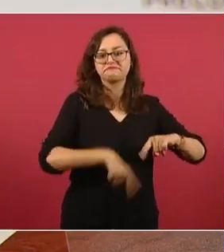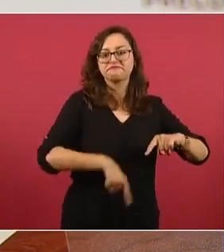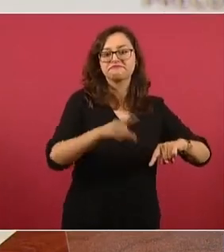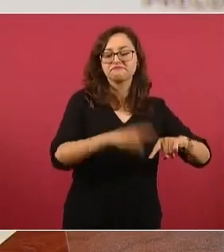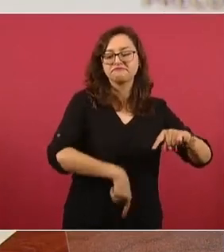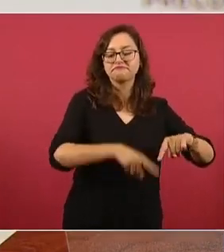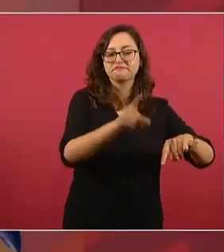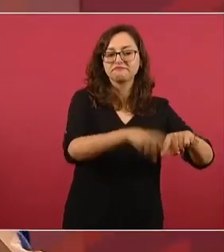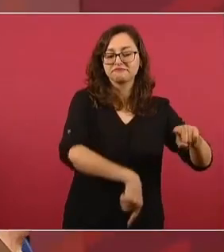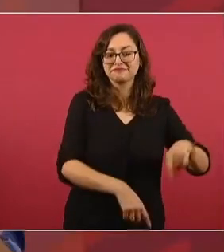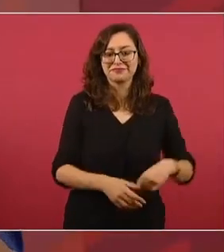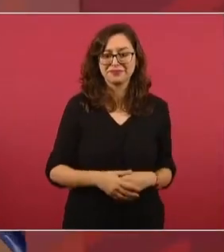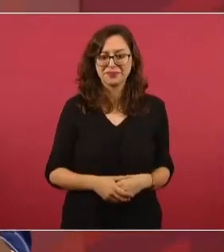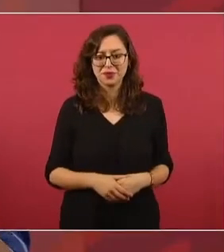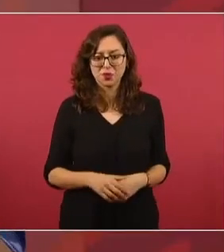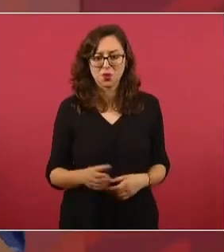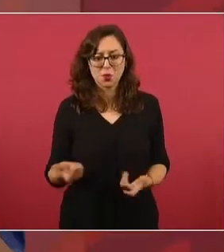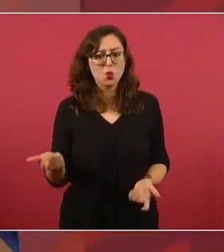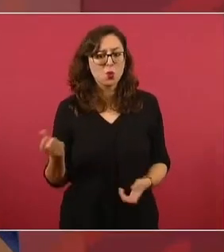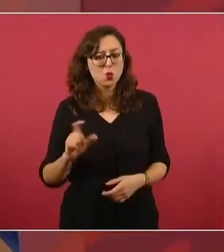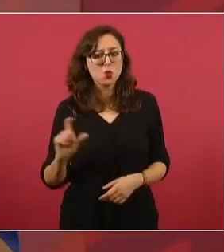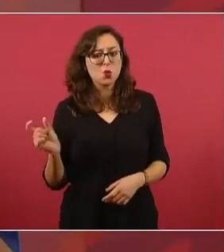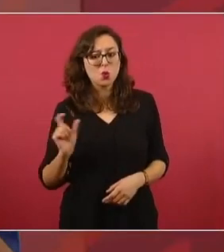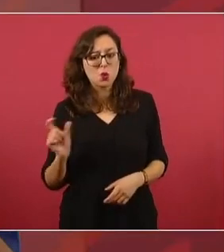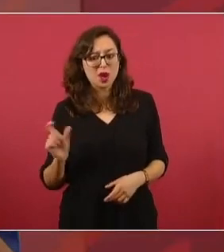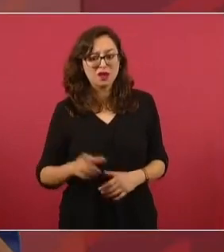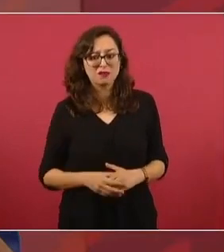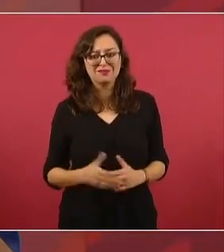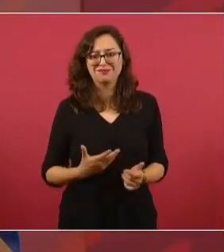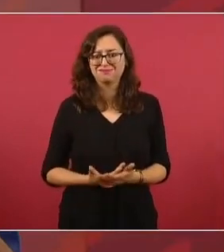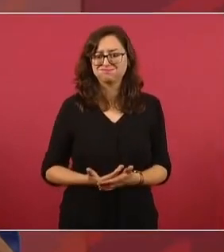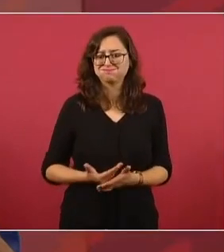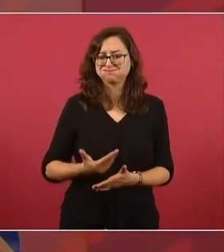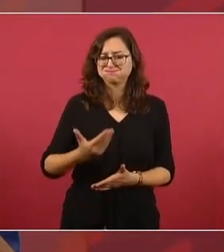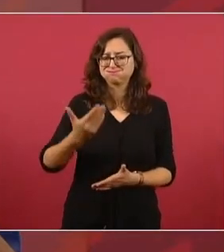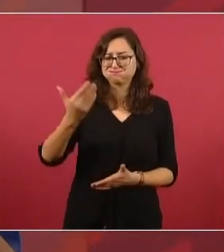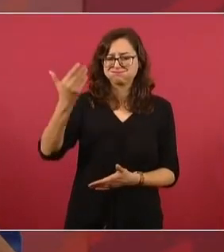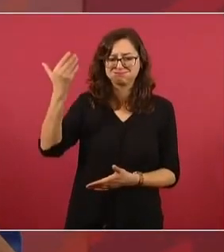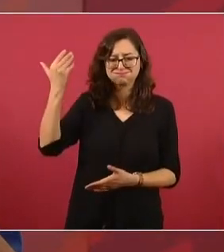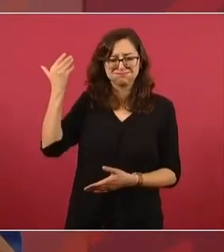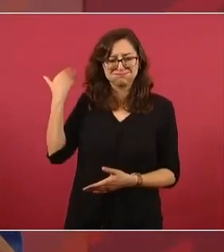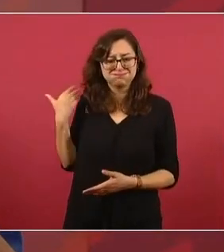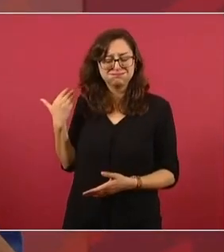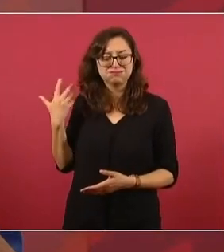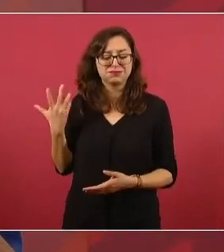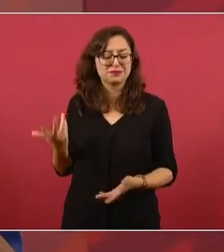Pero eso fue la política